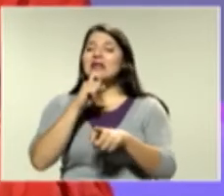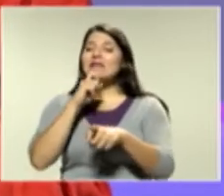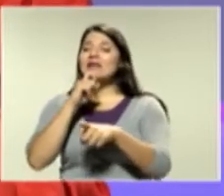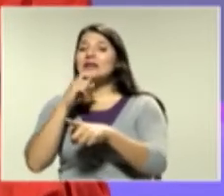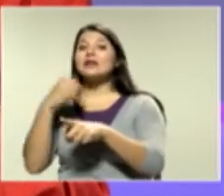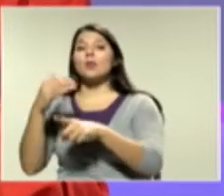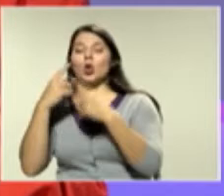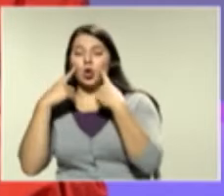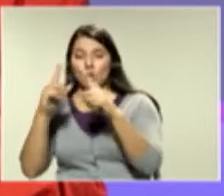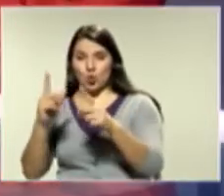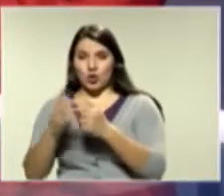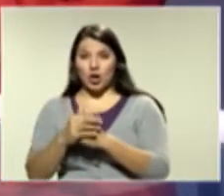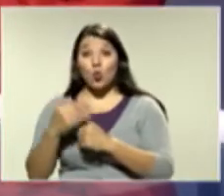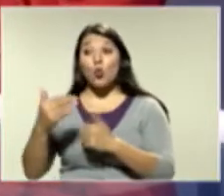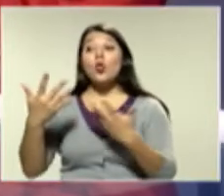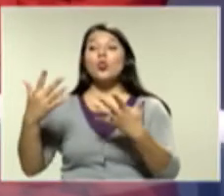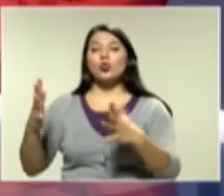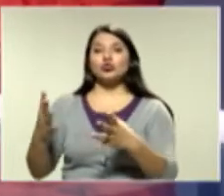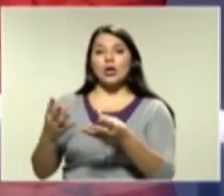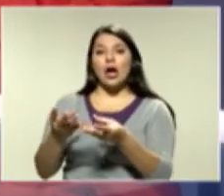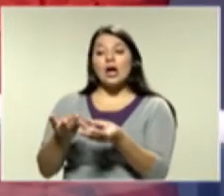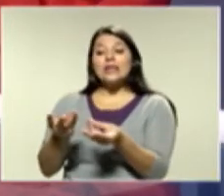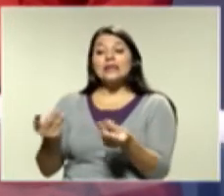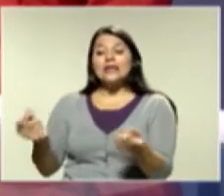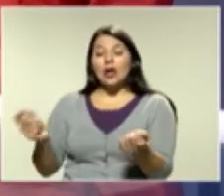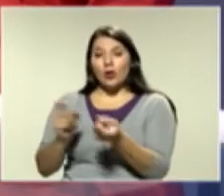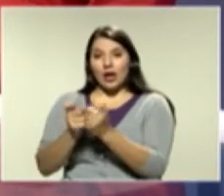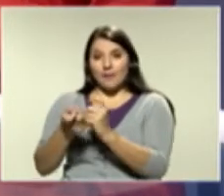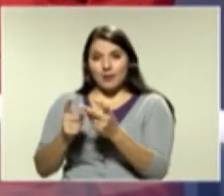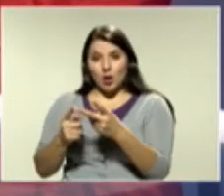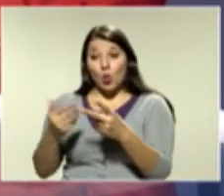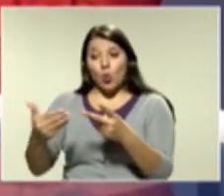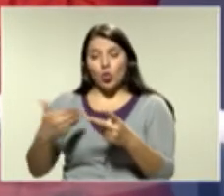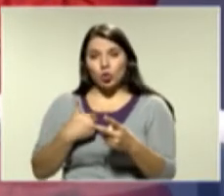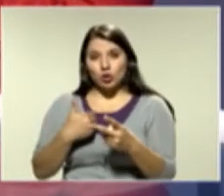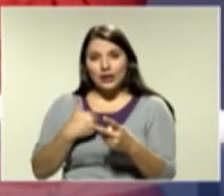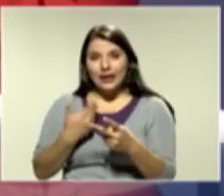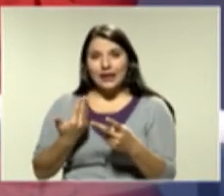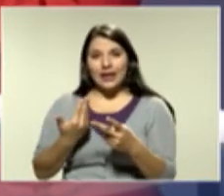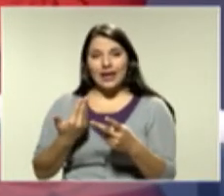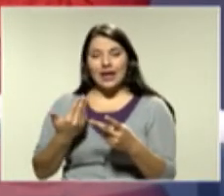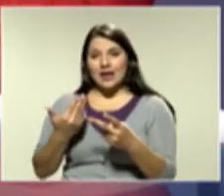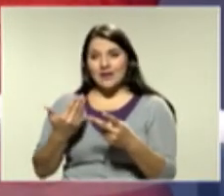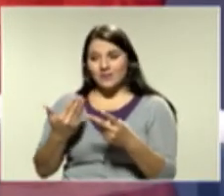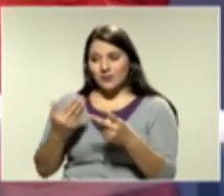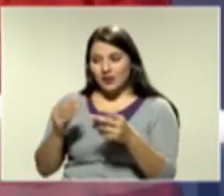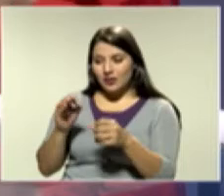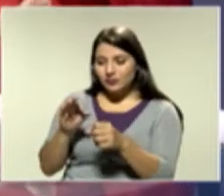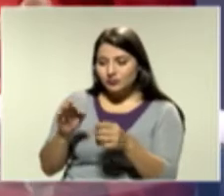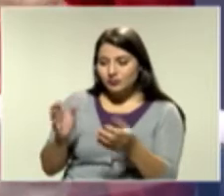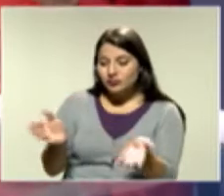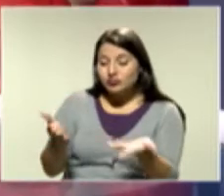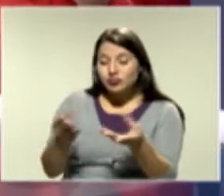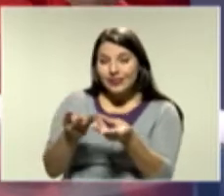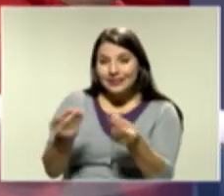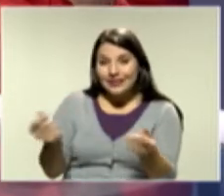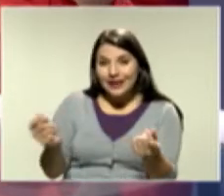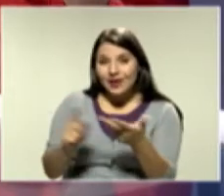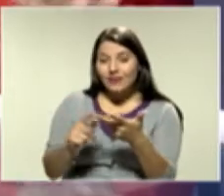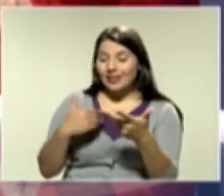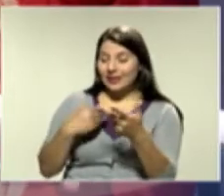su suelo, cuando tiene microorganismos benéficos en su suelo, cuando tiene plantas acompañantes, plantas nectaríferas,